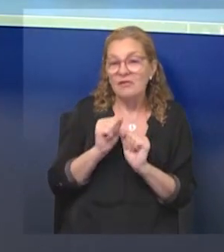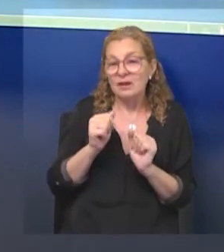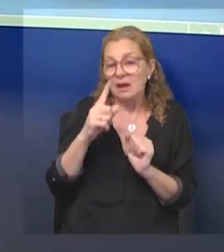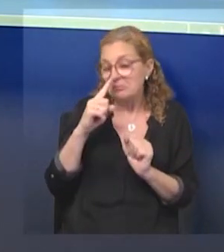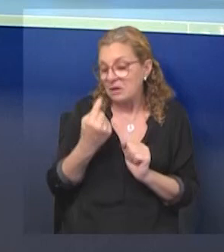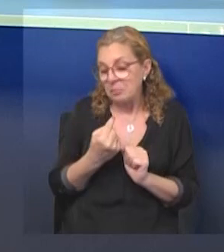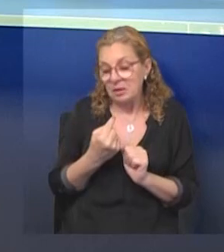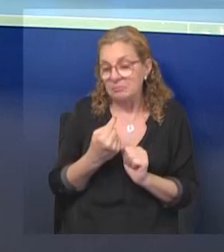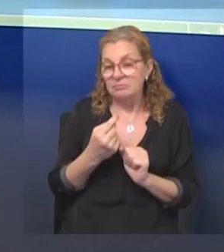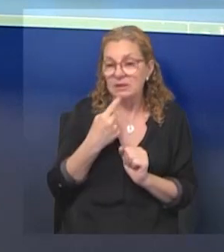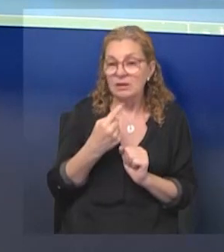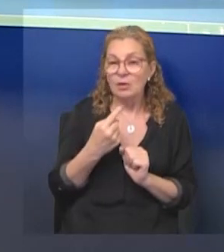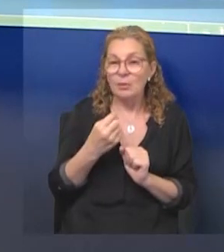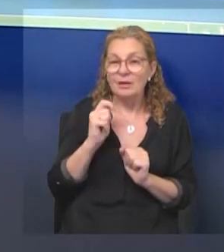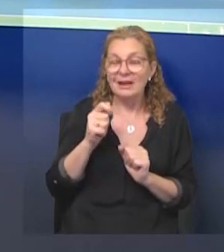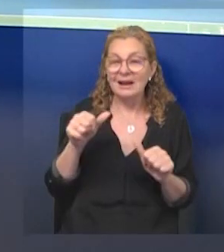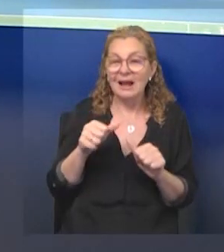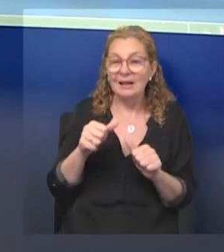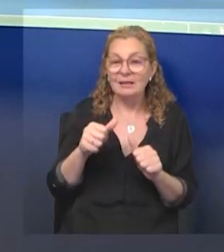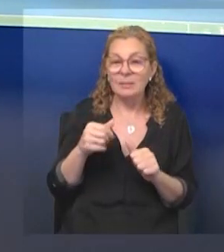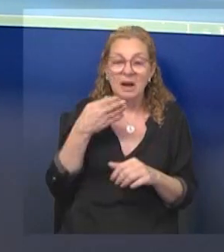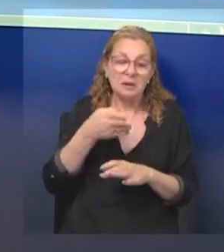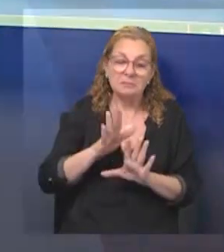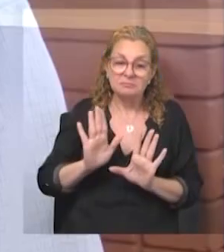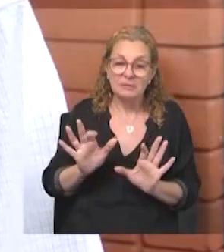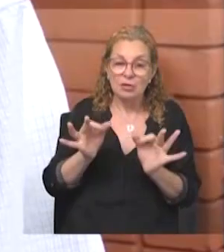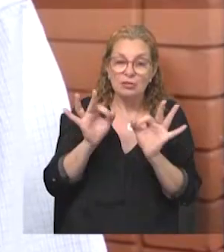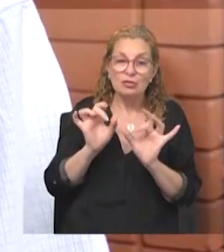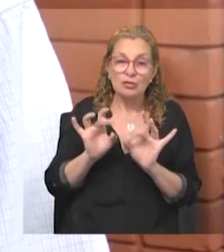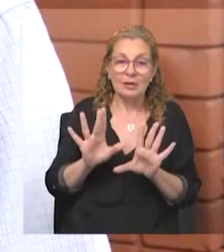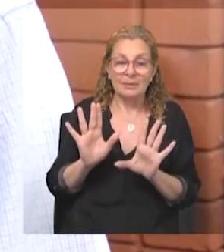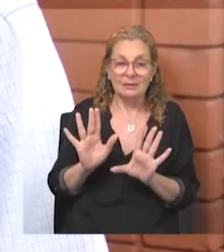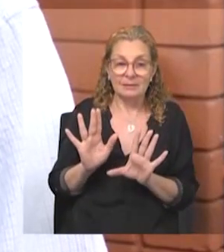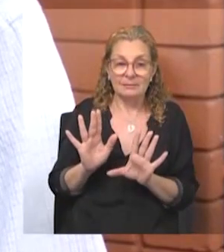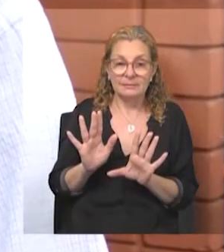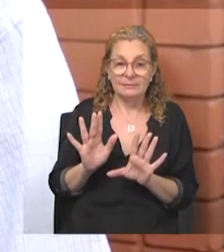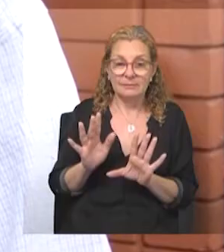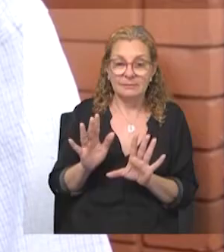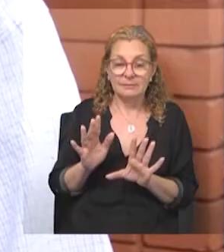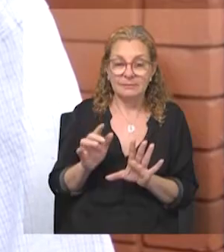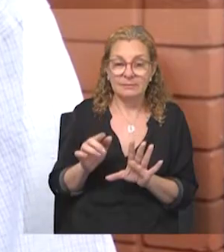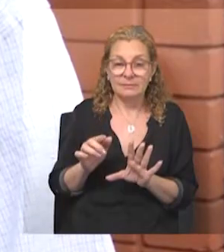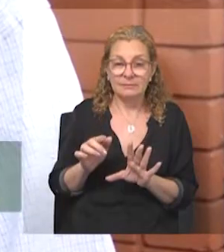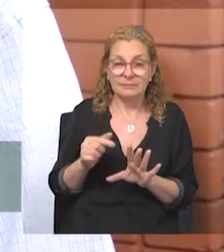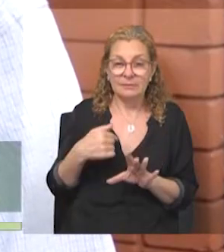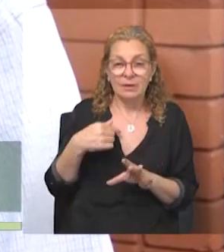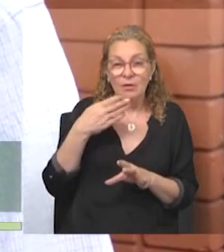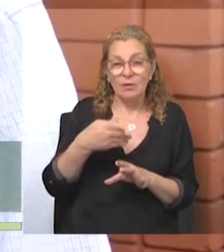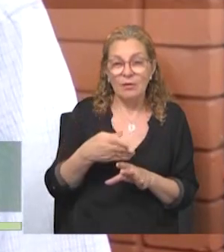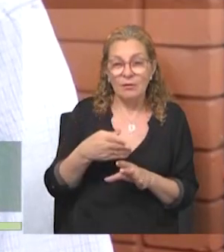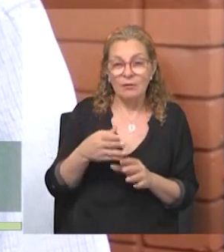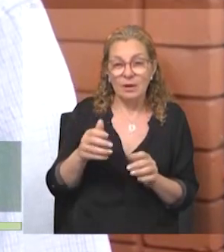rápida Como quien la hace para cumplir donde fue la